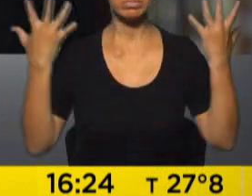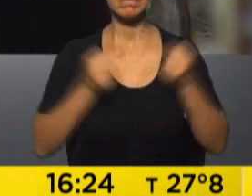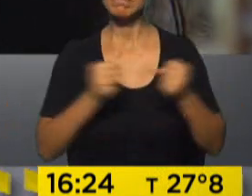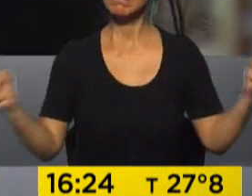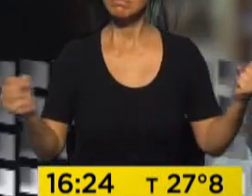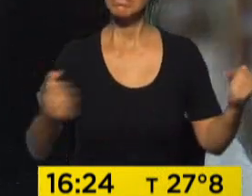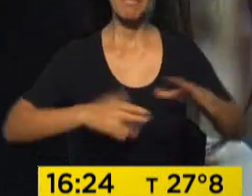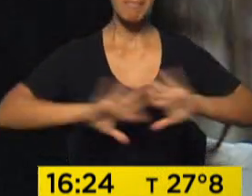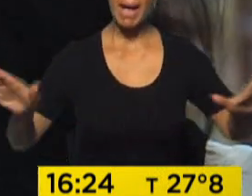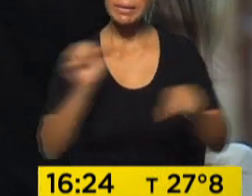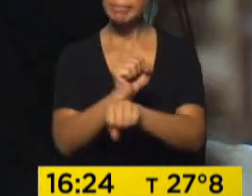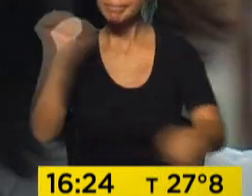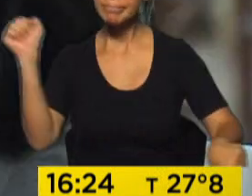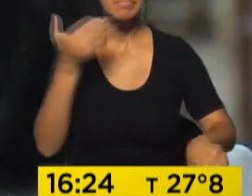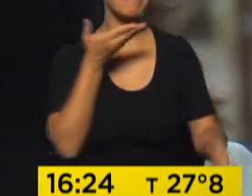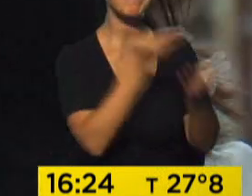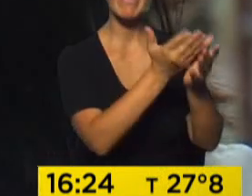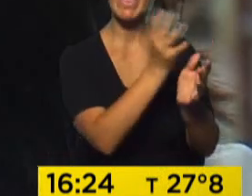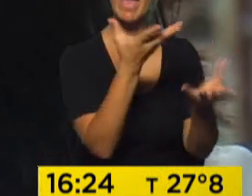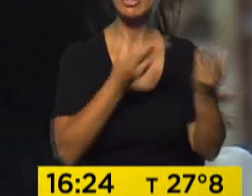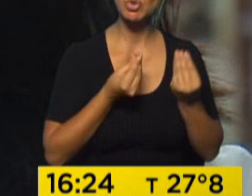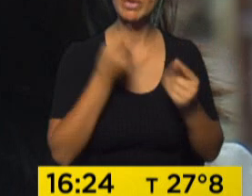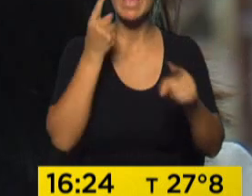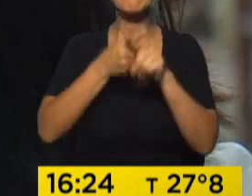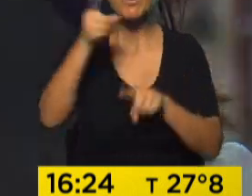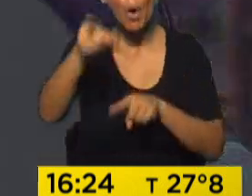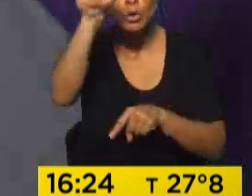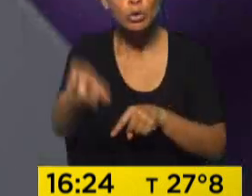pedir ayuda por vos y por tus hijos.